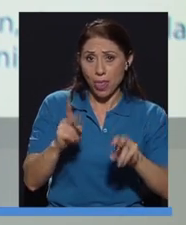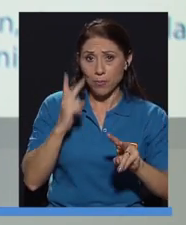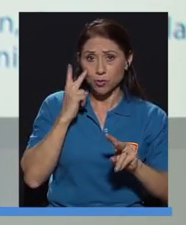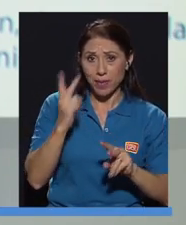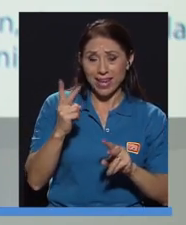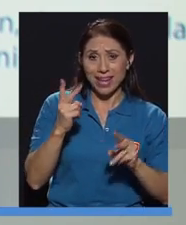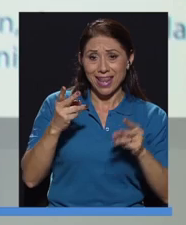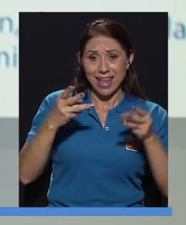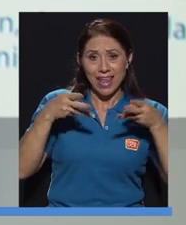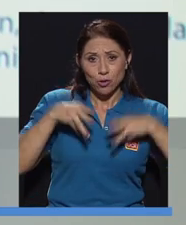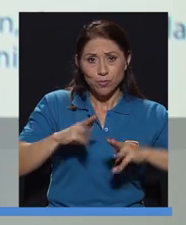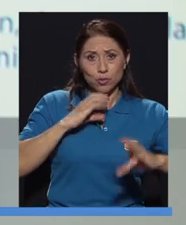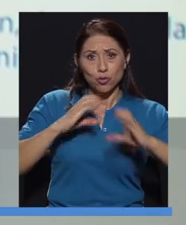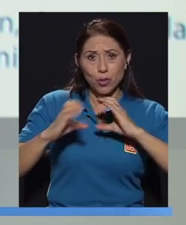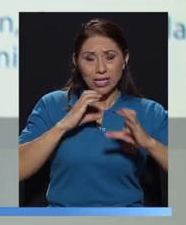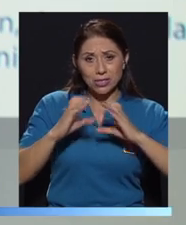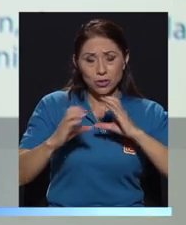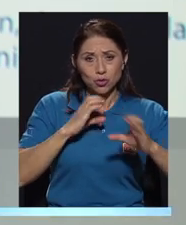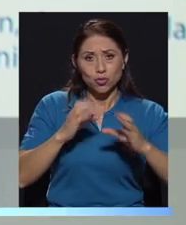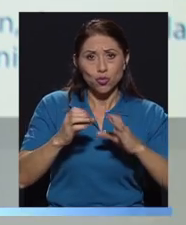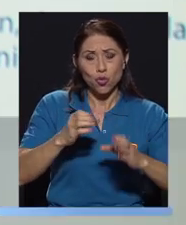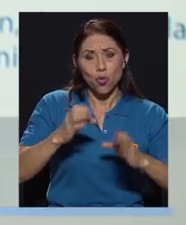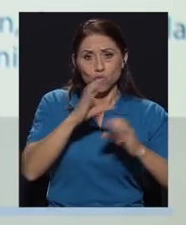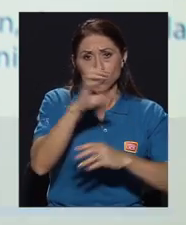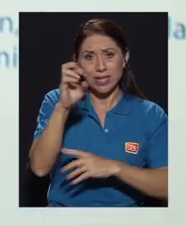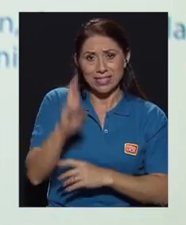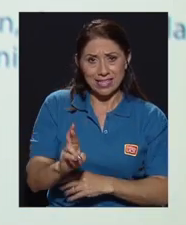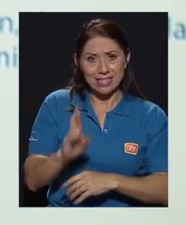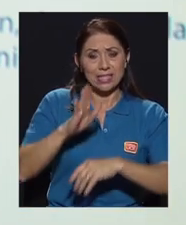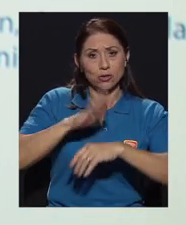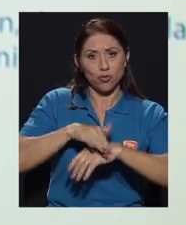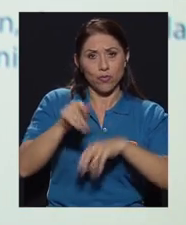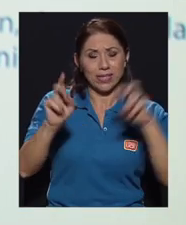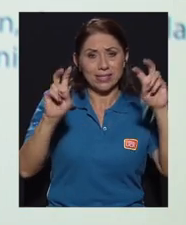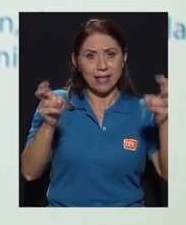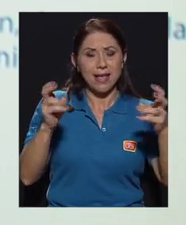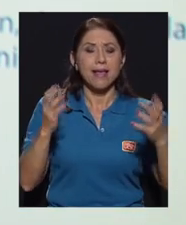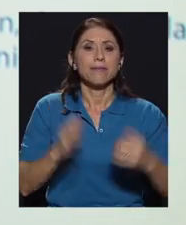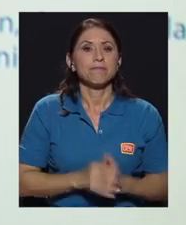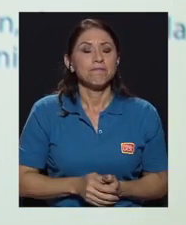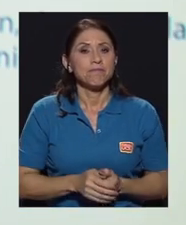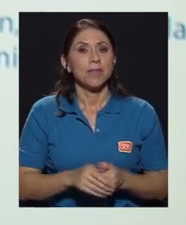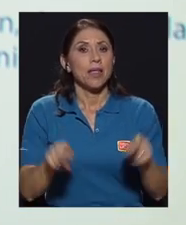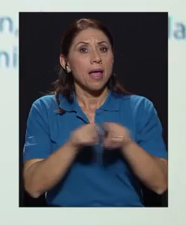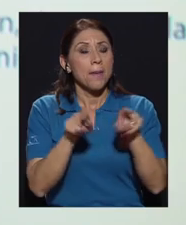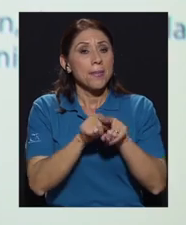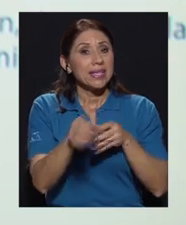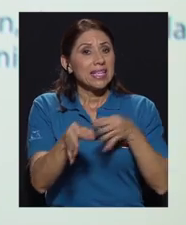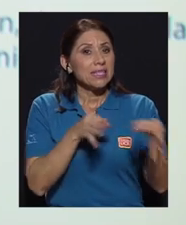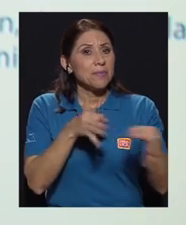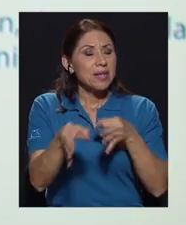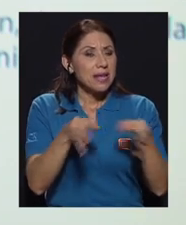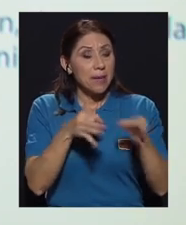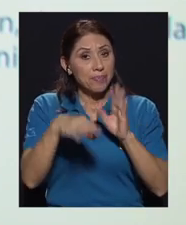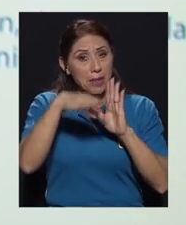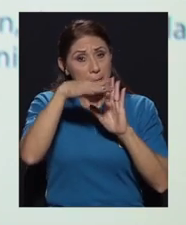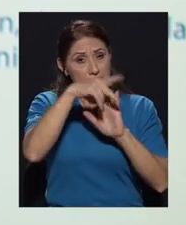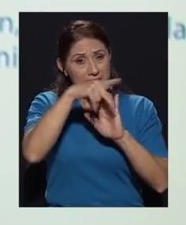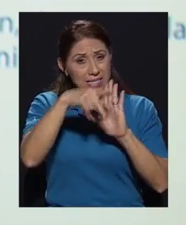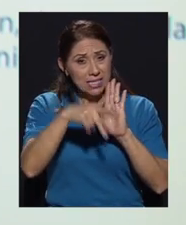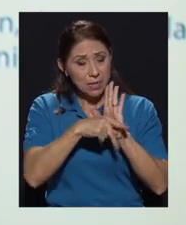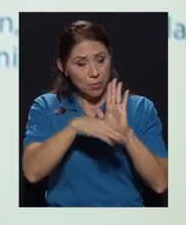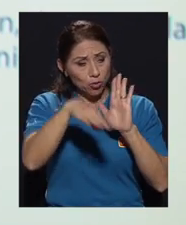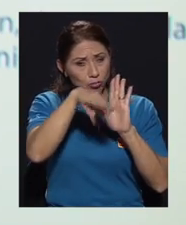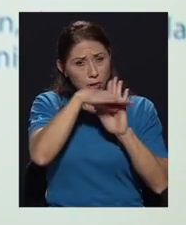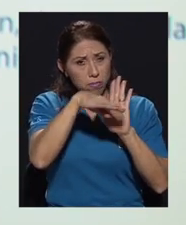ver en la prensa costarricense alrededor de estas temáticas. Se explican cuáles son esos principios